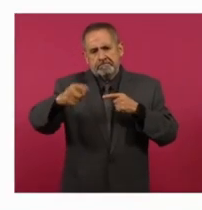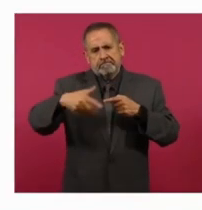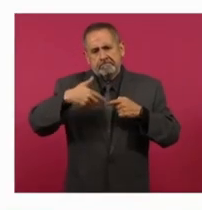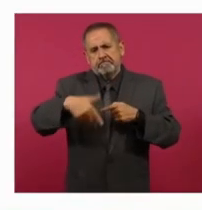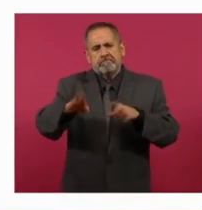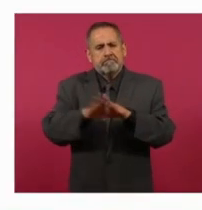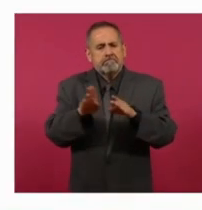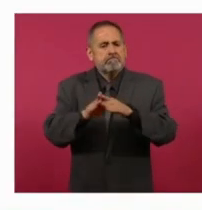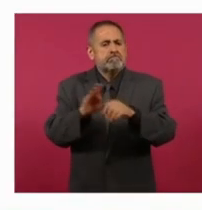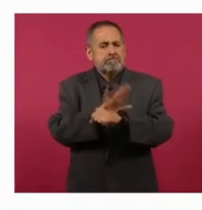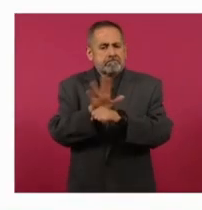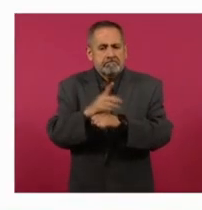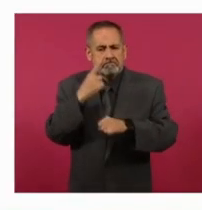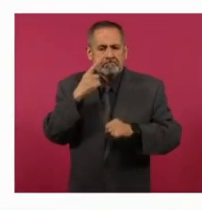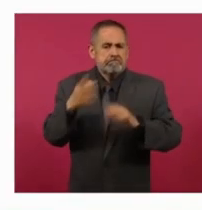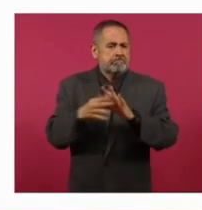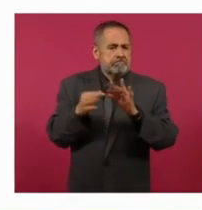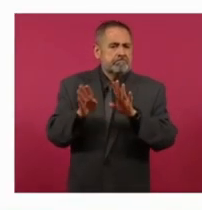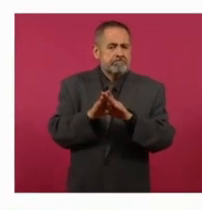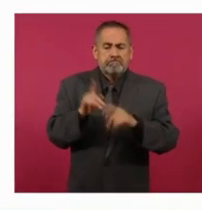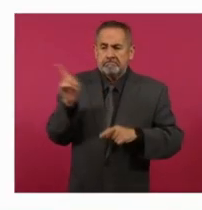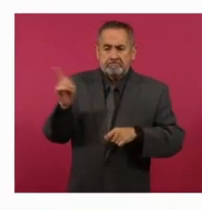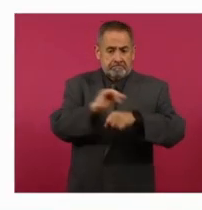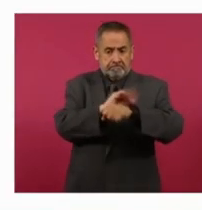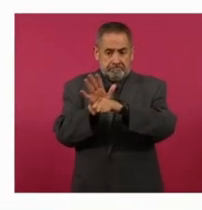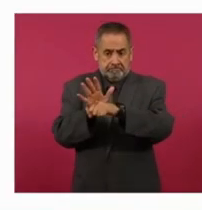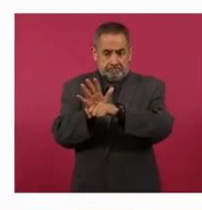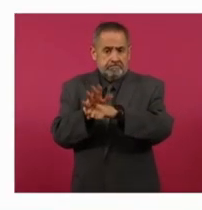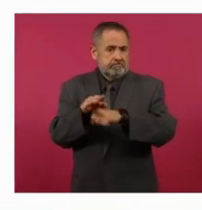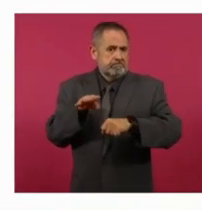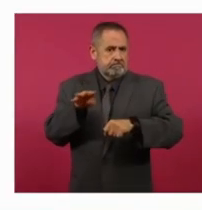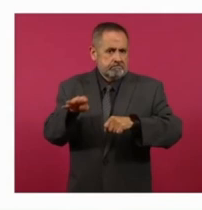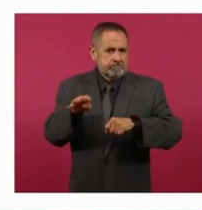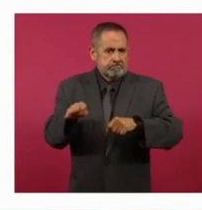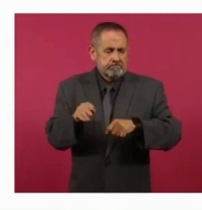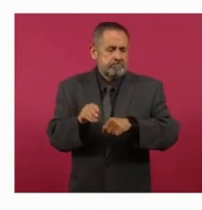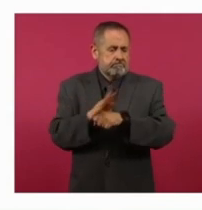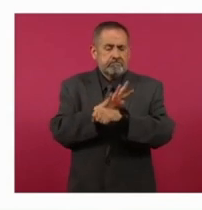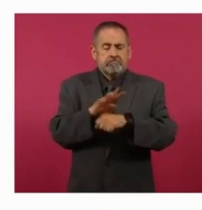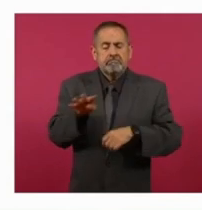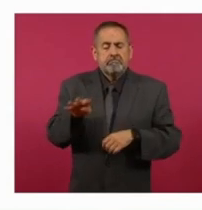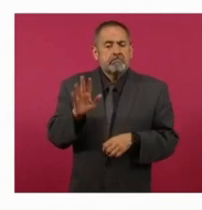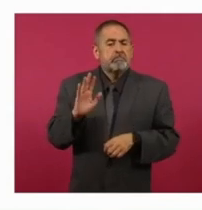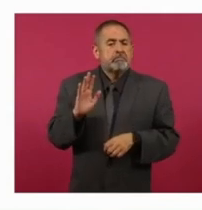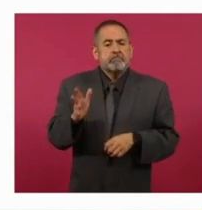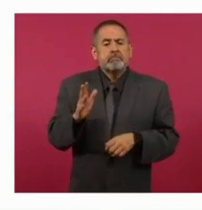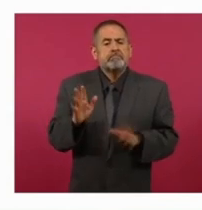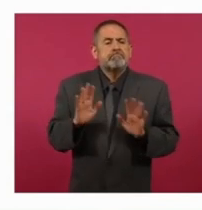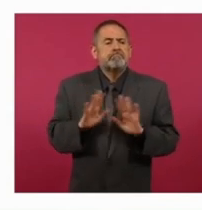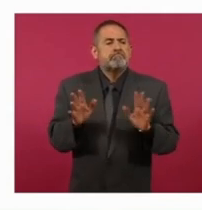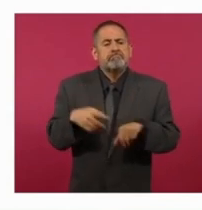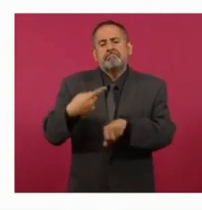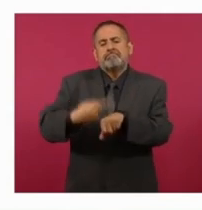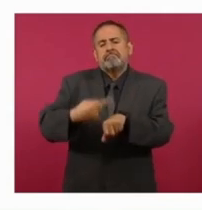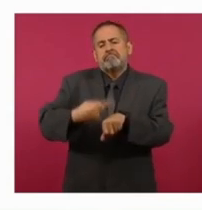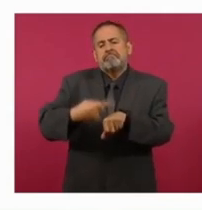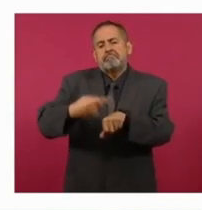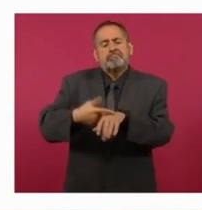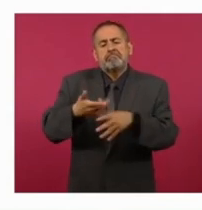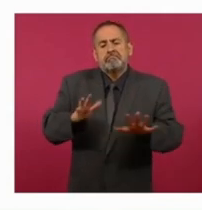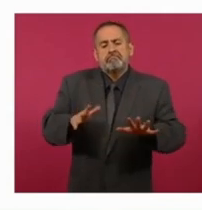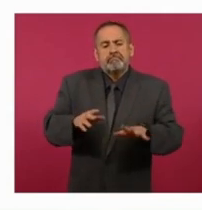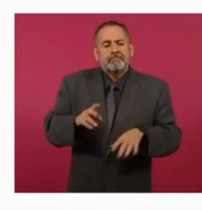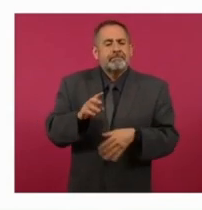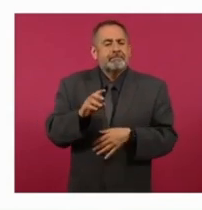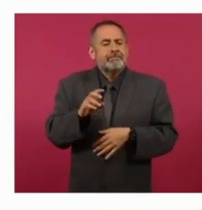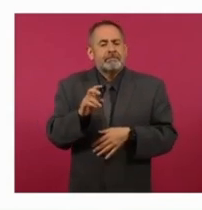de COVID, en la medida en que COVID-19, como lo hemos dicho repetidamente, ya se considera una enfermedad en estado